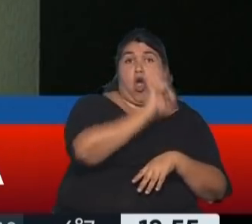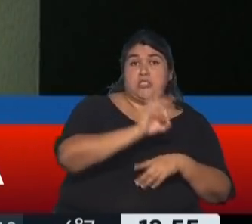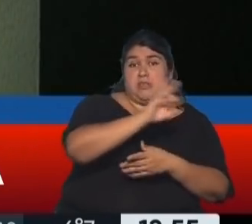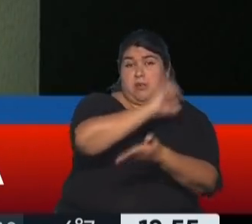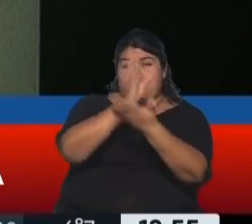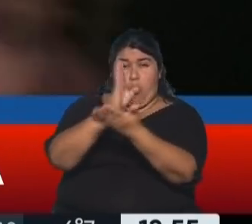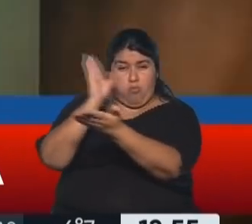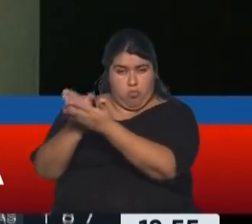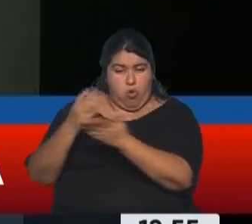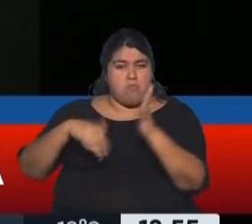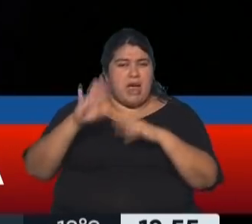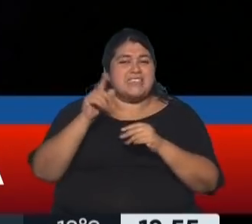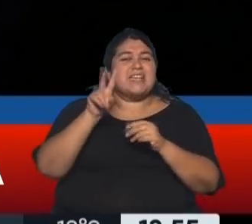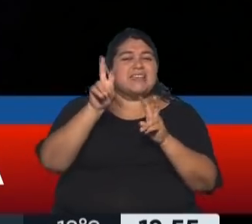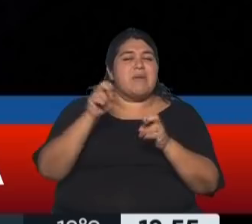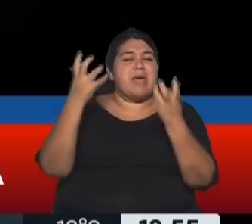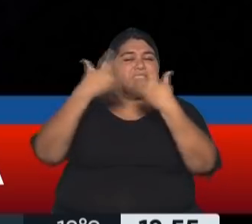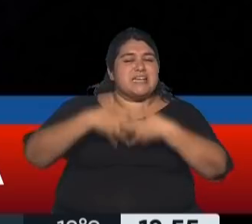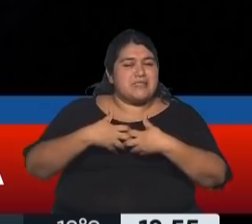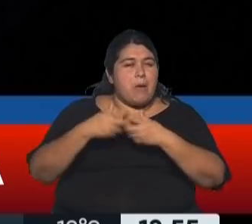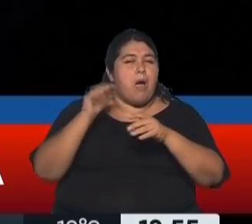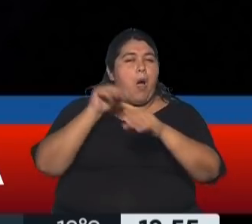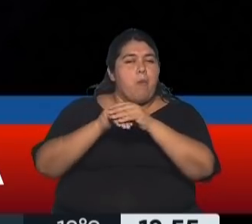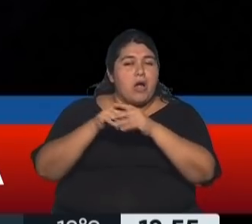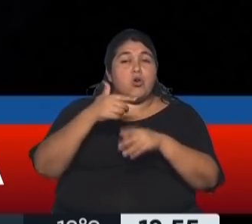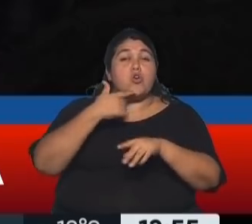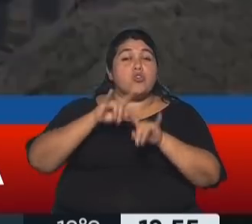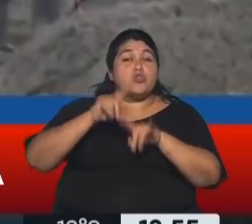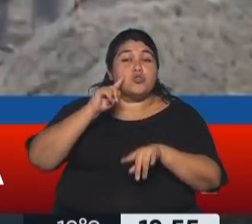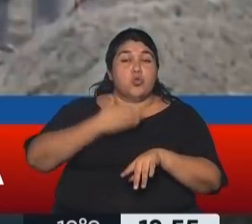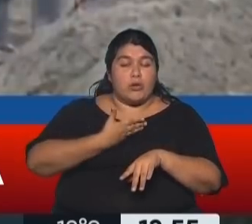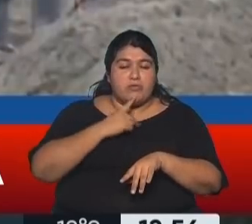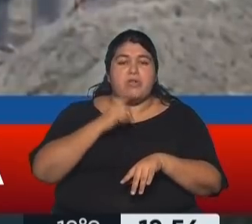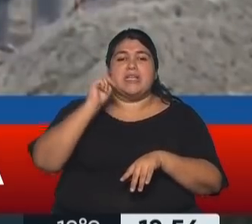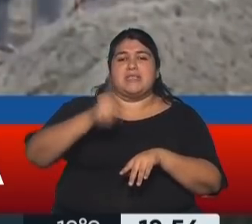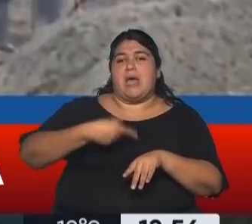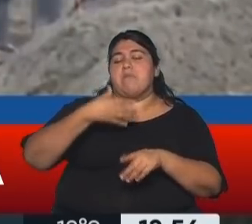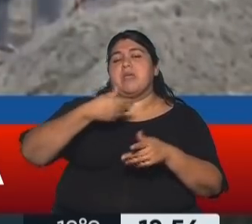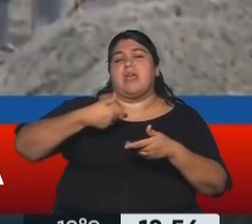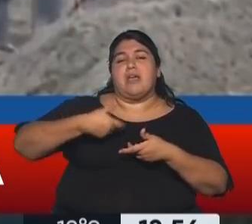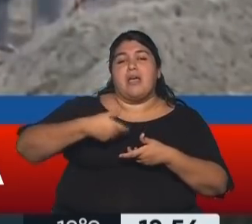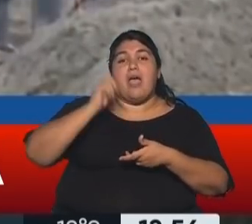entre ellas la segregación del sistema interbancario SWIFT y la venta de gas y petróleo.